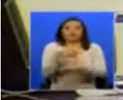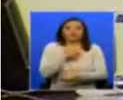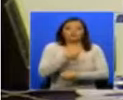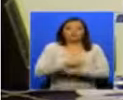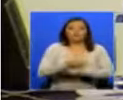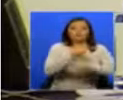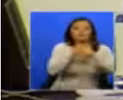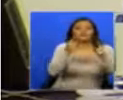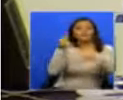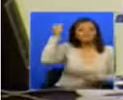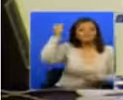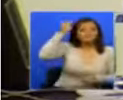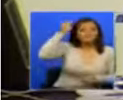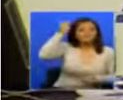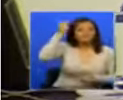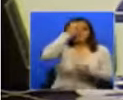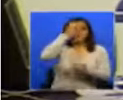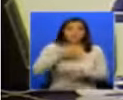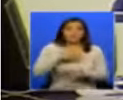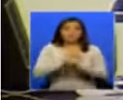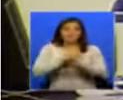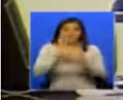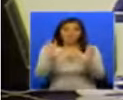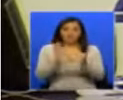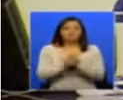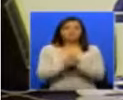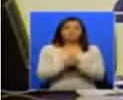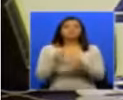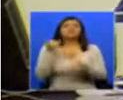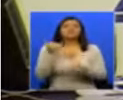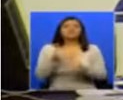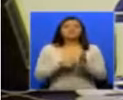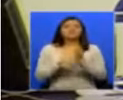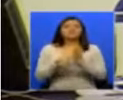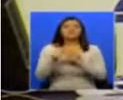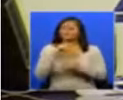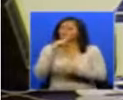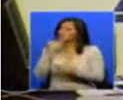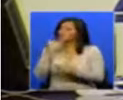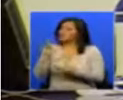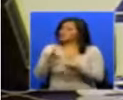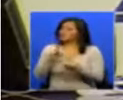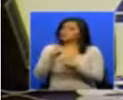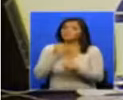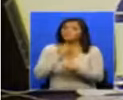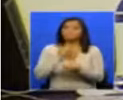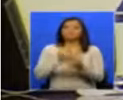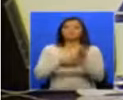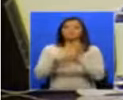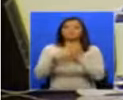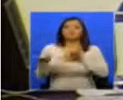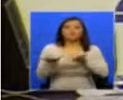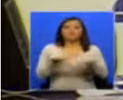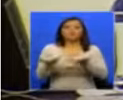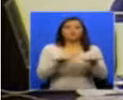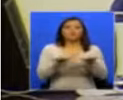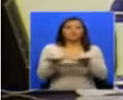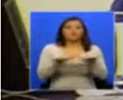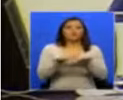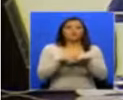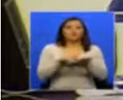información adecuada. Patricio, no sé si hay alguna precisión que hacer. Patricio Rivera, nuestro ministro coordinador de